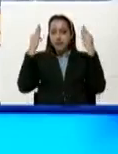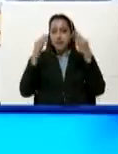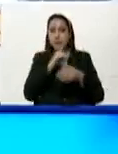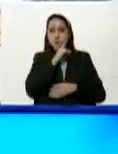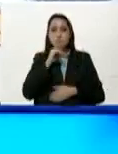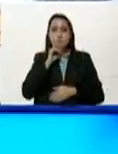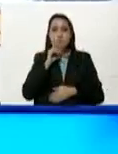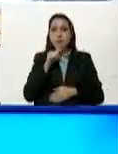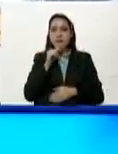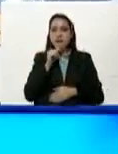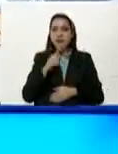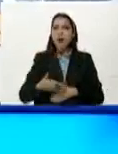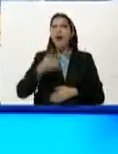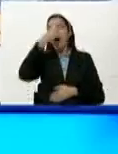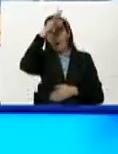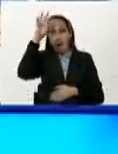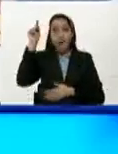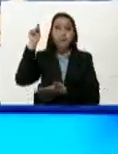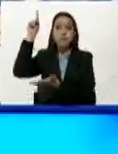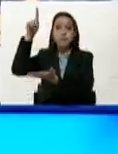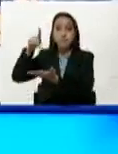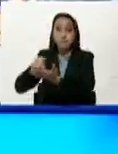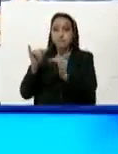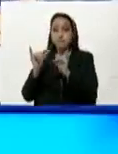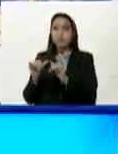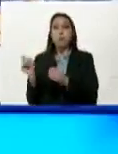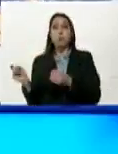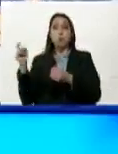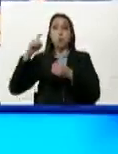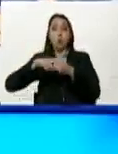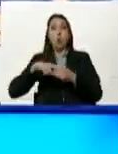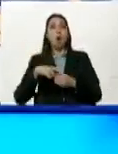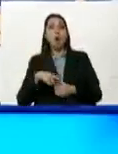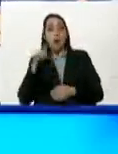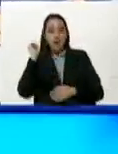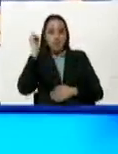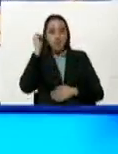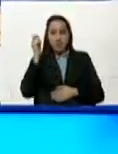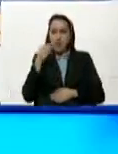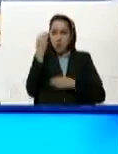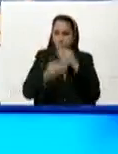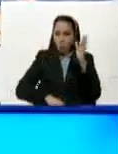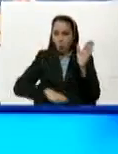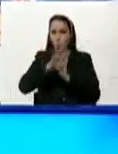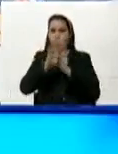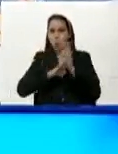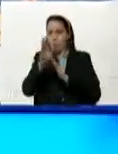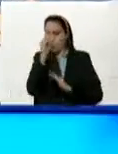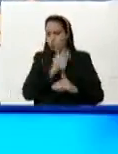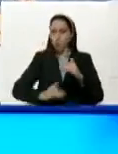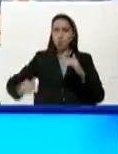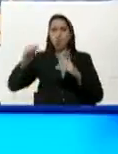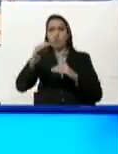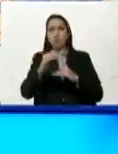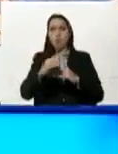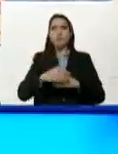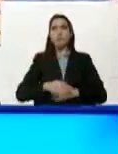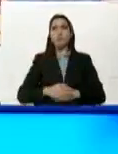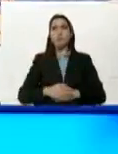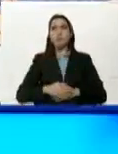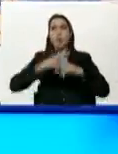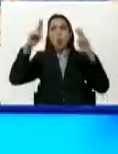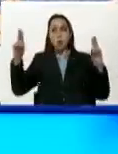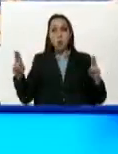cabello rondón e incorporado a las tareas del crecimiento económico allá está con nuestro